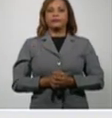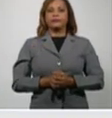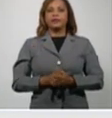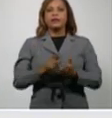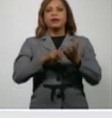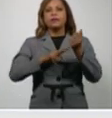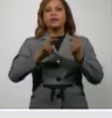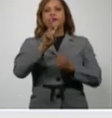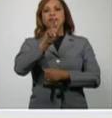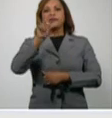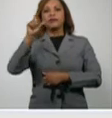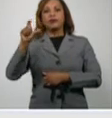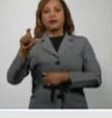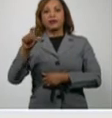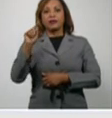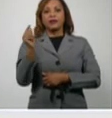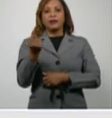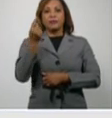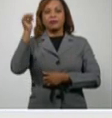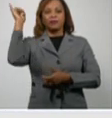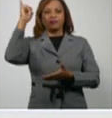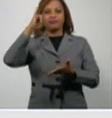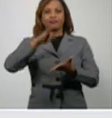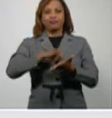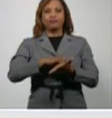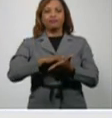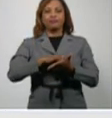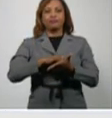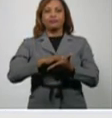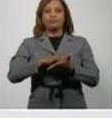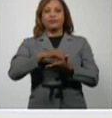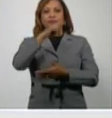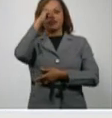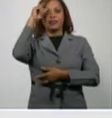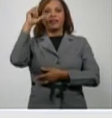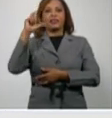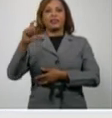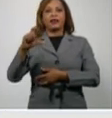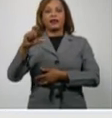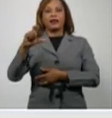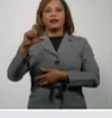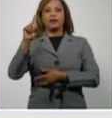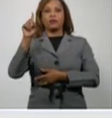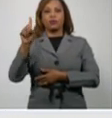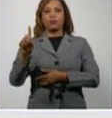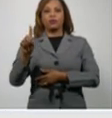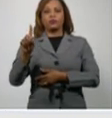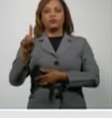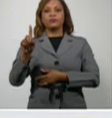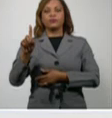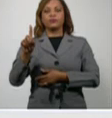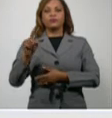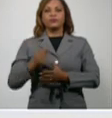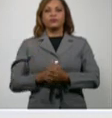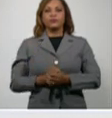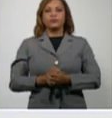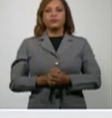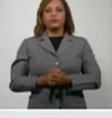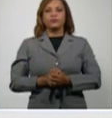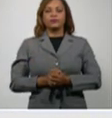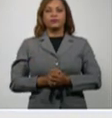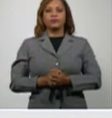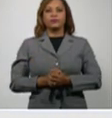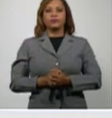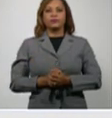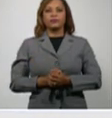el caso importado que se diagnostica es del municipio Santa Clara, En Santi